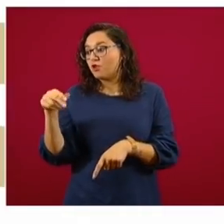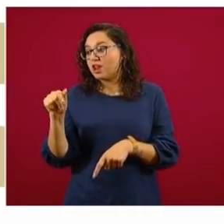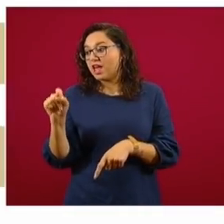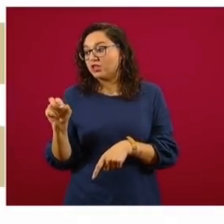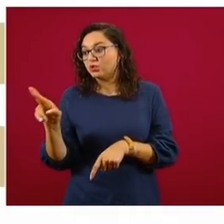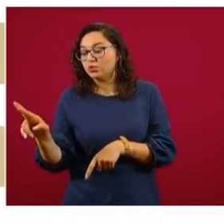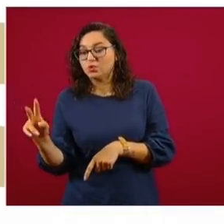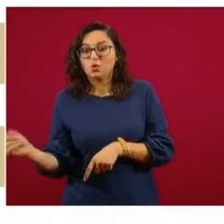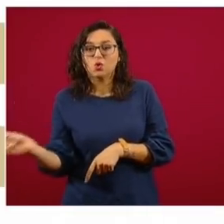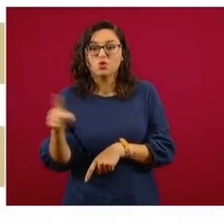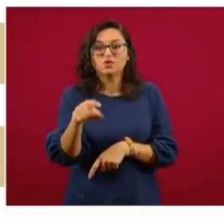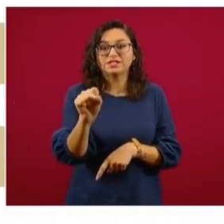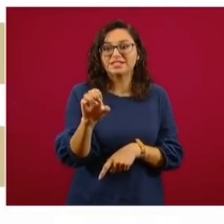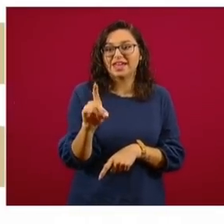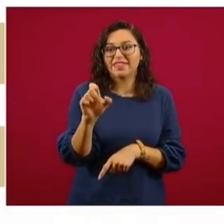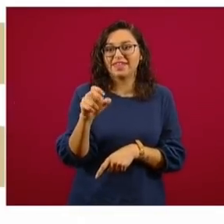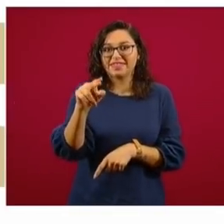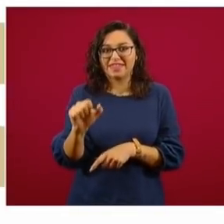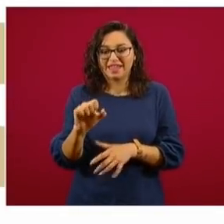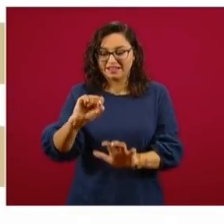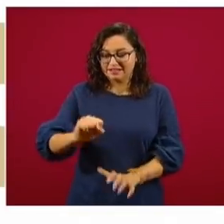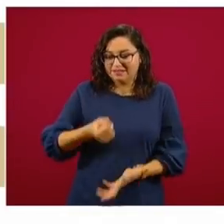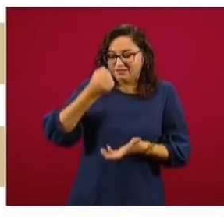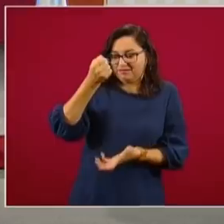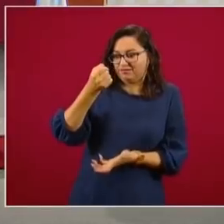en la Sedena para el